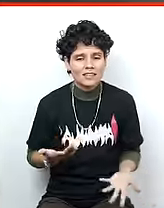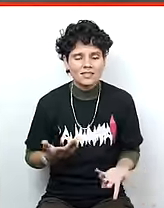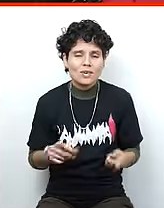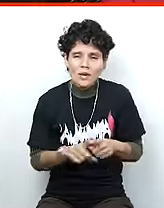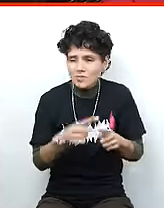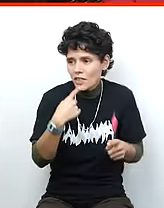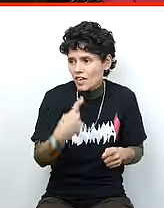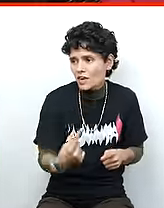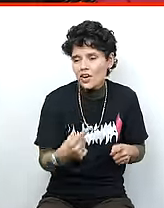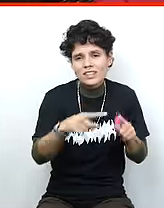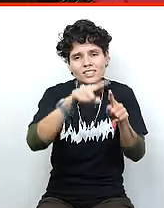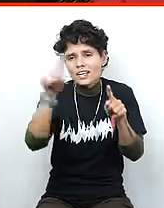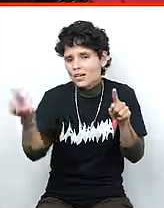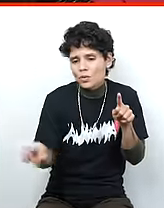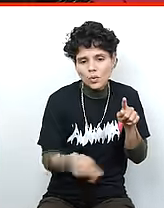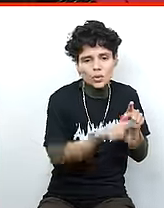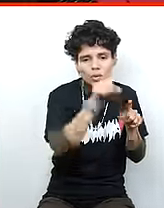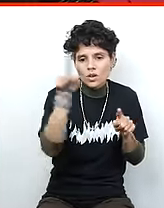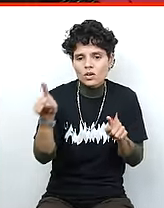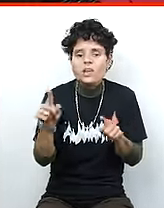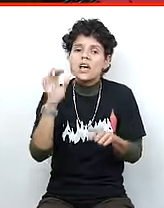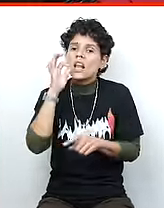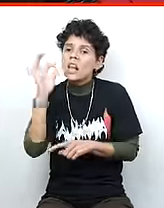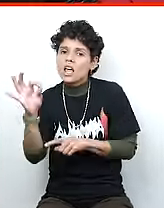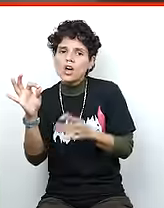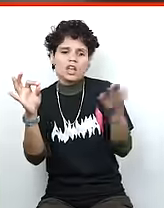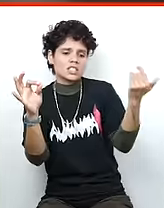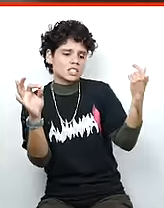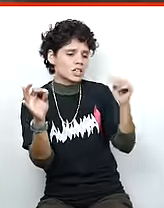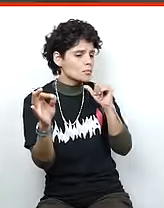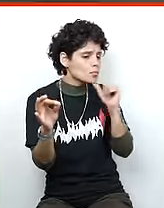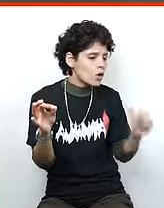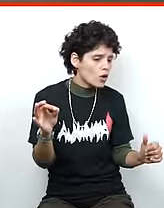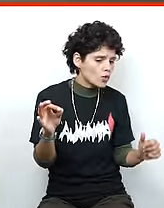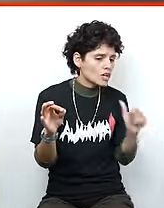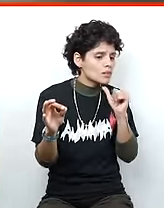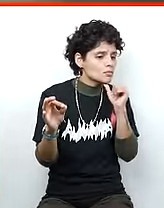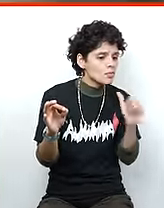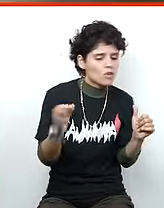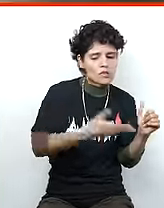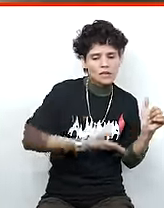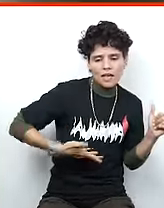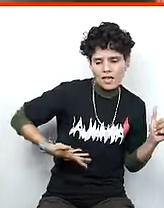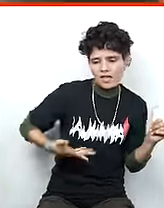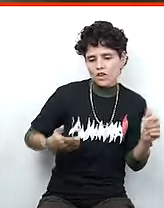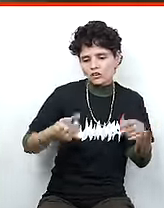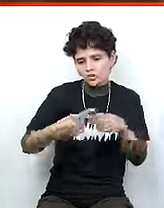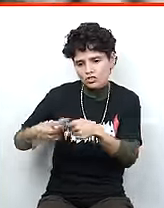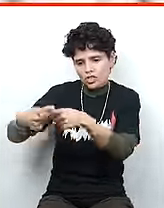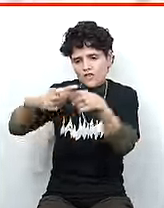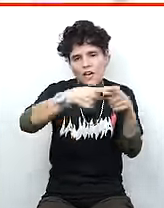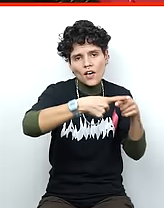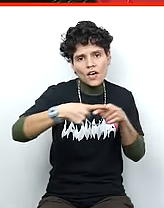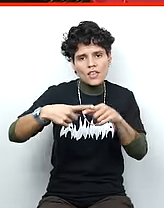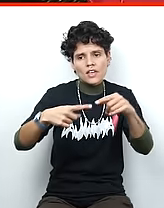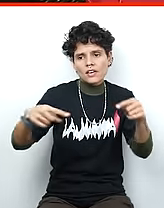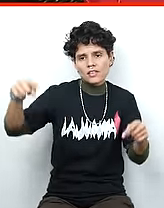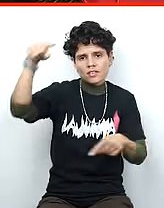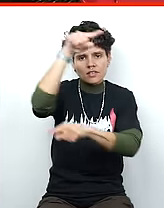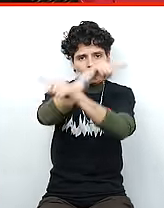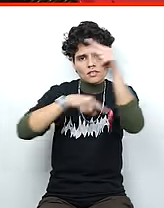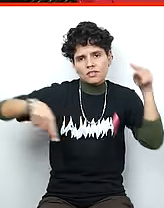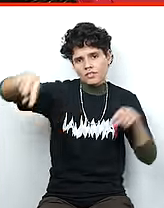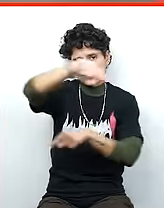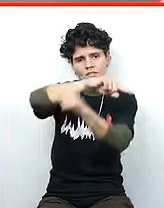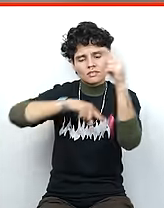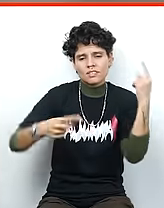como digo, un círculo. Que los ricos necesitan a los pobres necesitan de la clase media así, una hueá así. Un círculo culiado